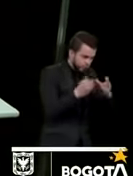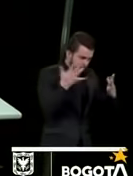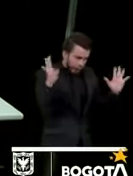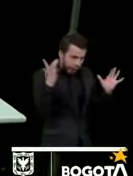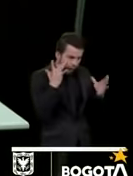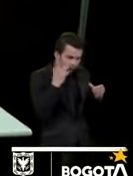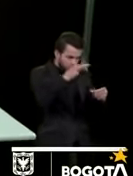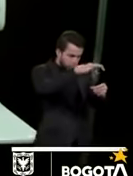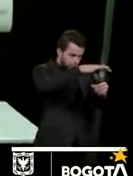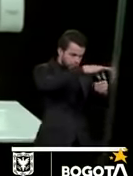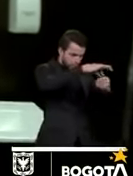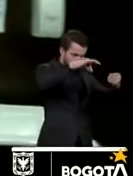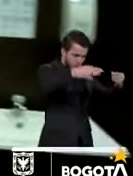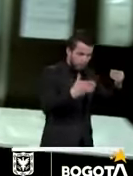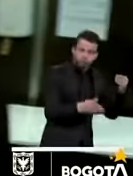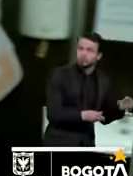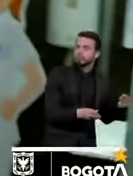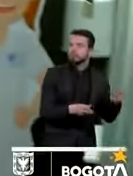aparte.